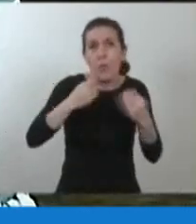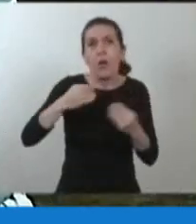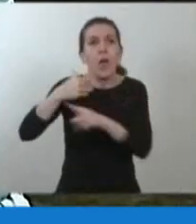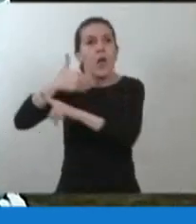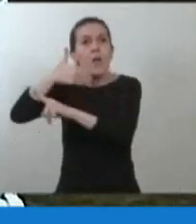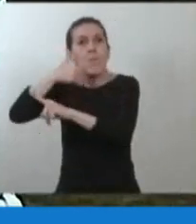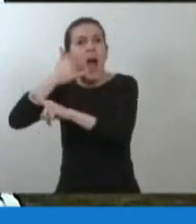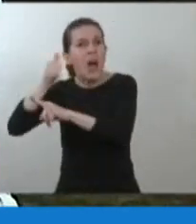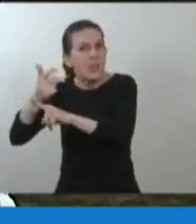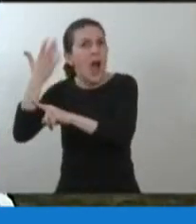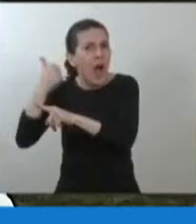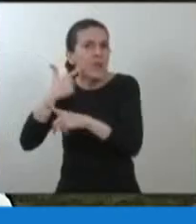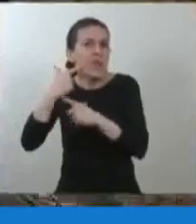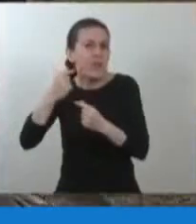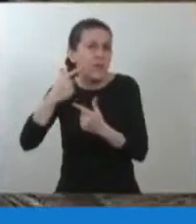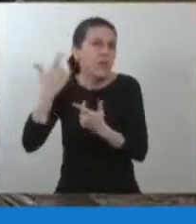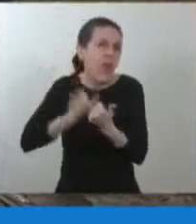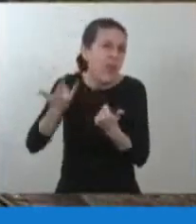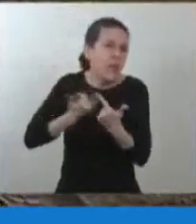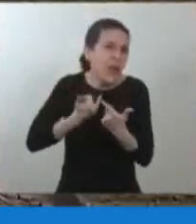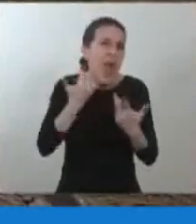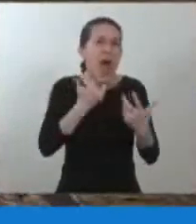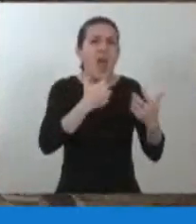están todos esos móviles